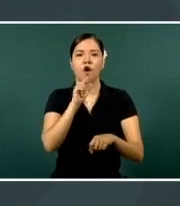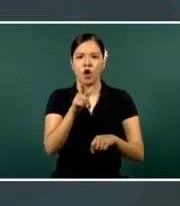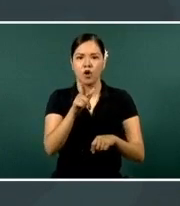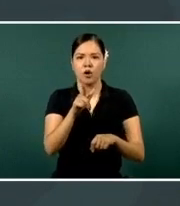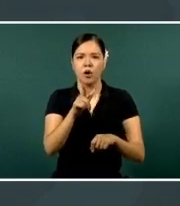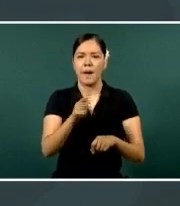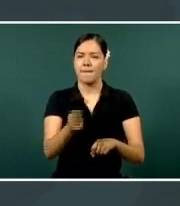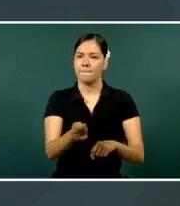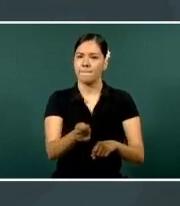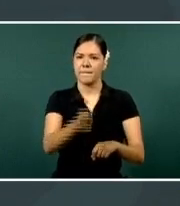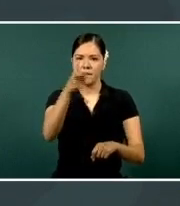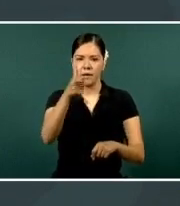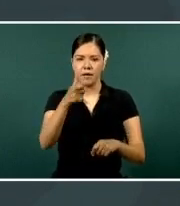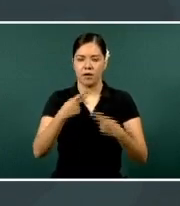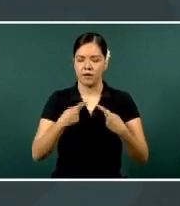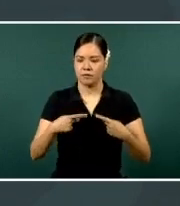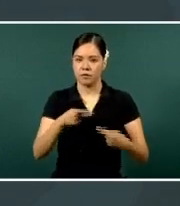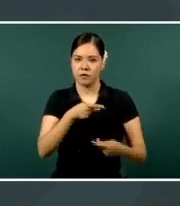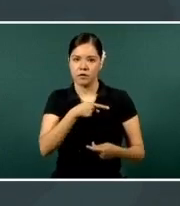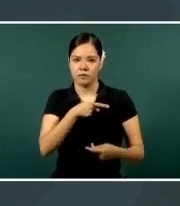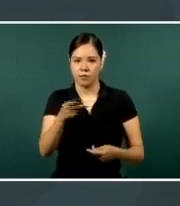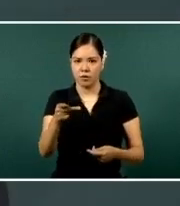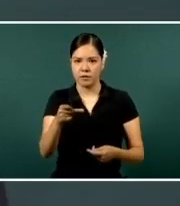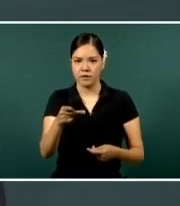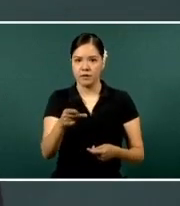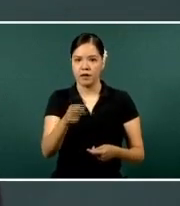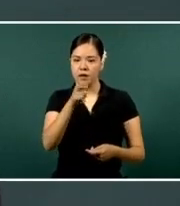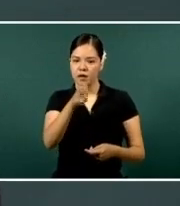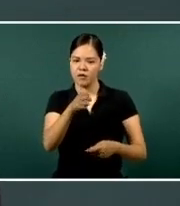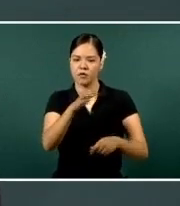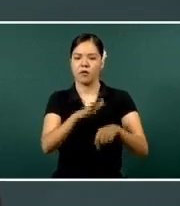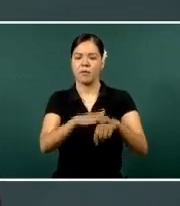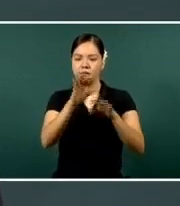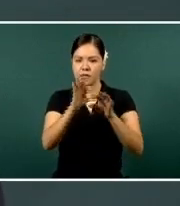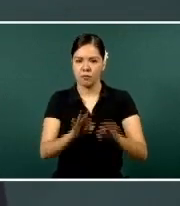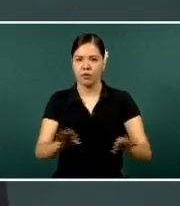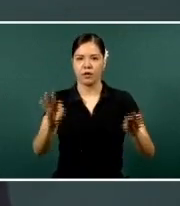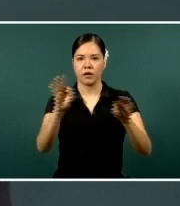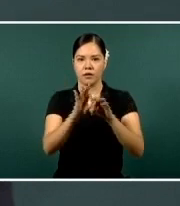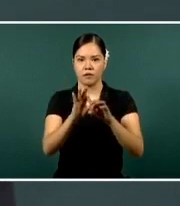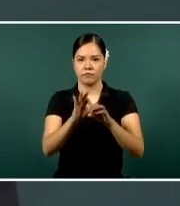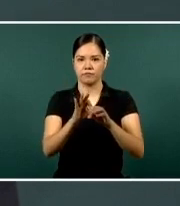pobres. Entonces, vamos a iniciar